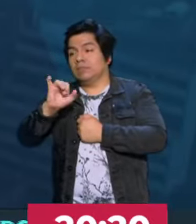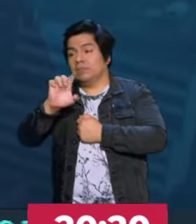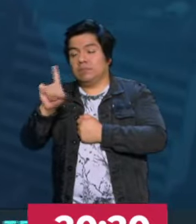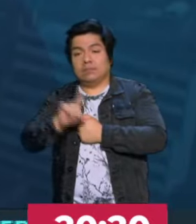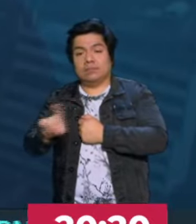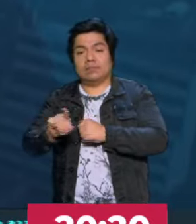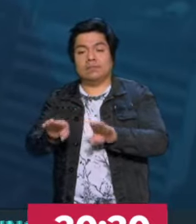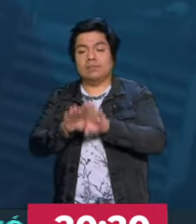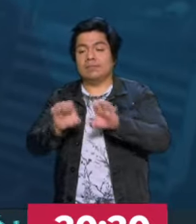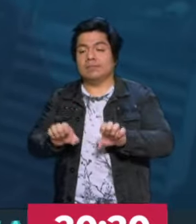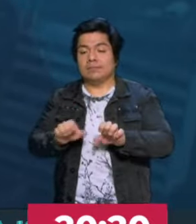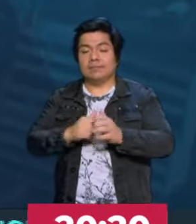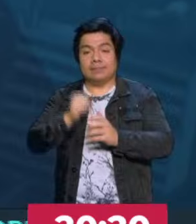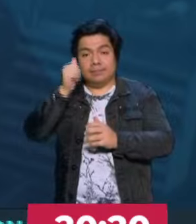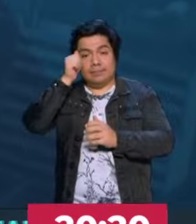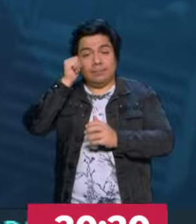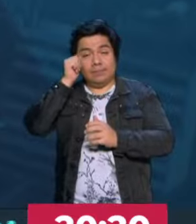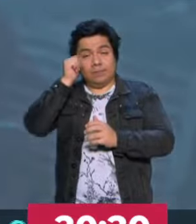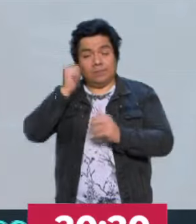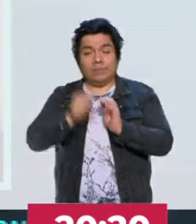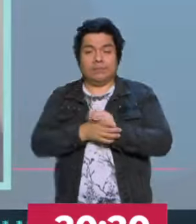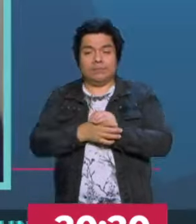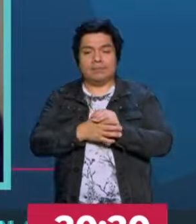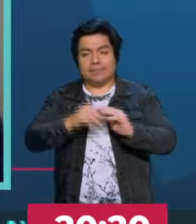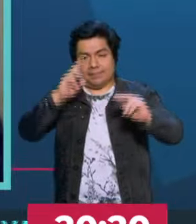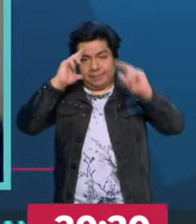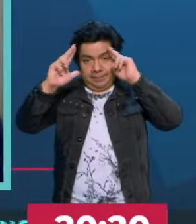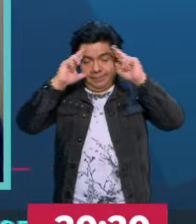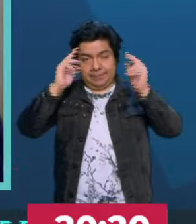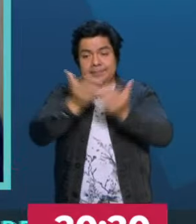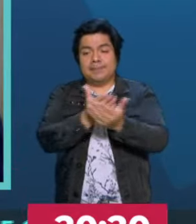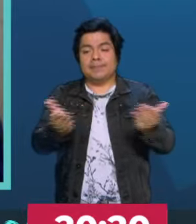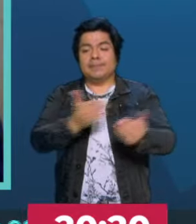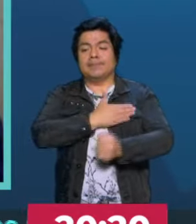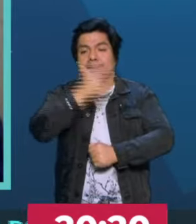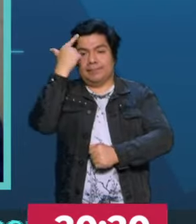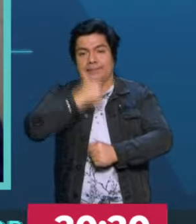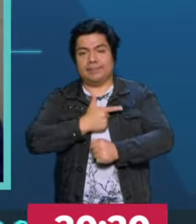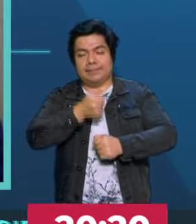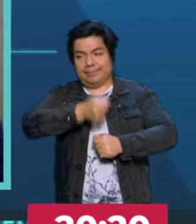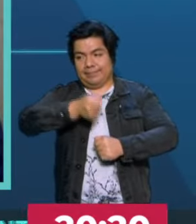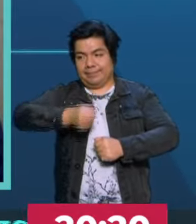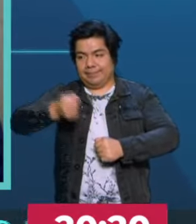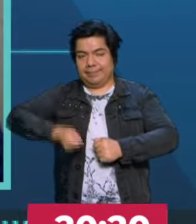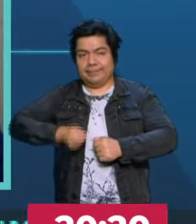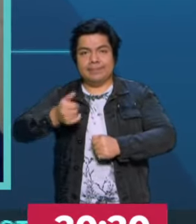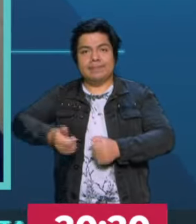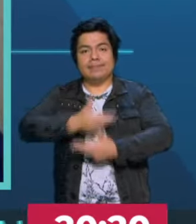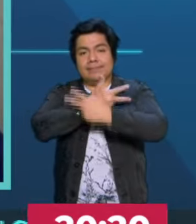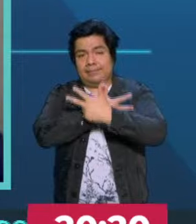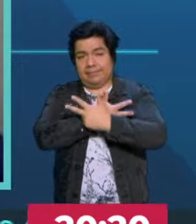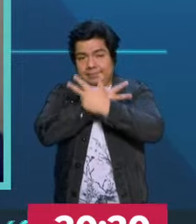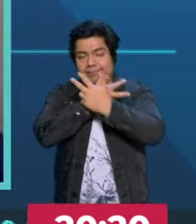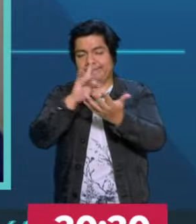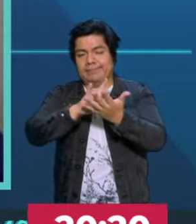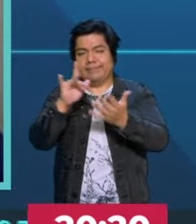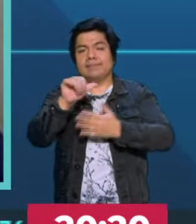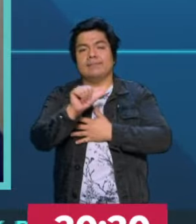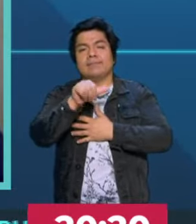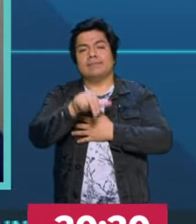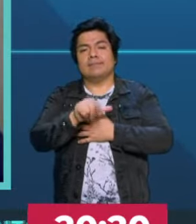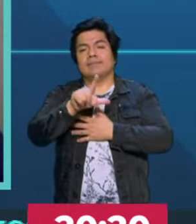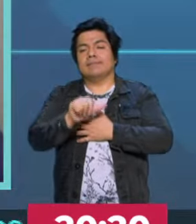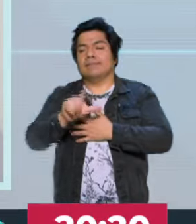encuentra? Berenice, buenas noches para ti y para toda tu audiencia. Muchas gracias por tomarnos la comunicación, como siempre. Ana Lilia,